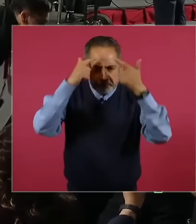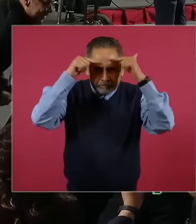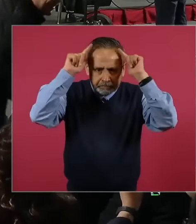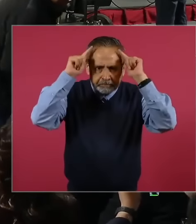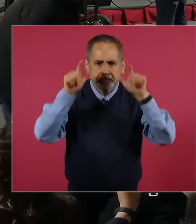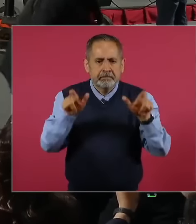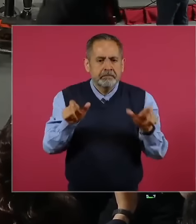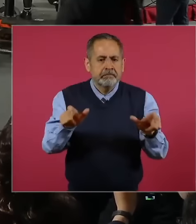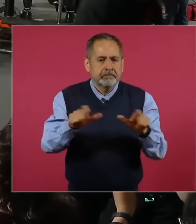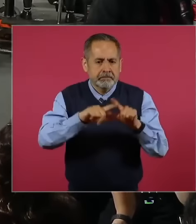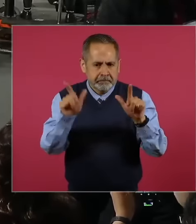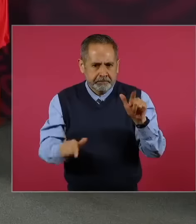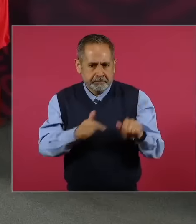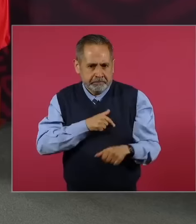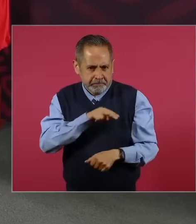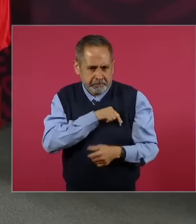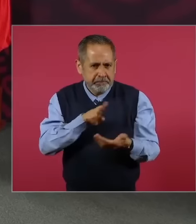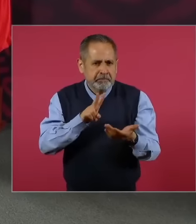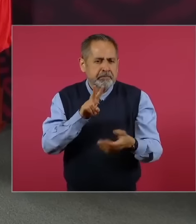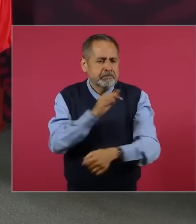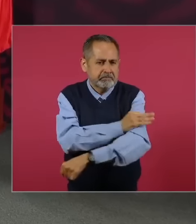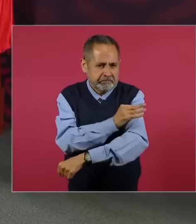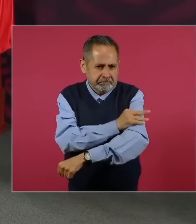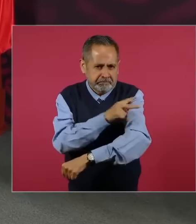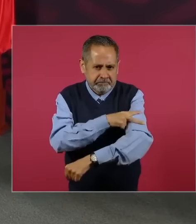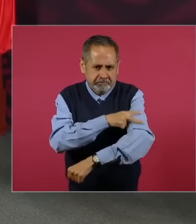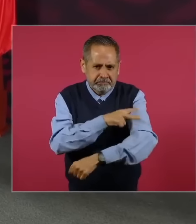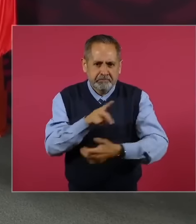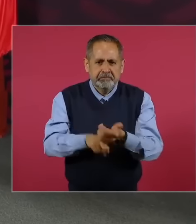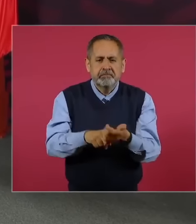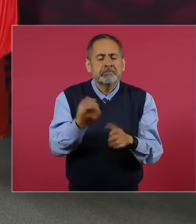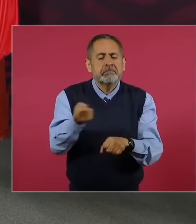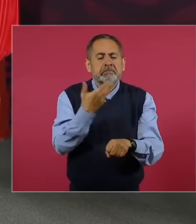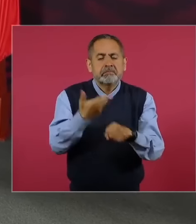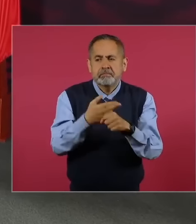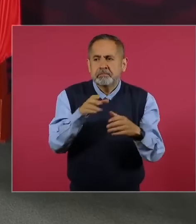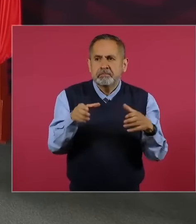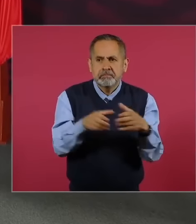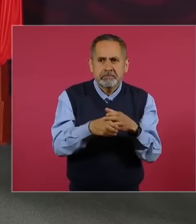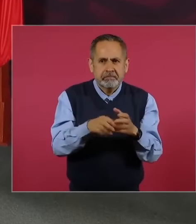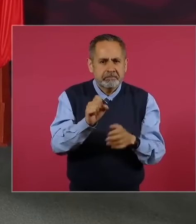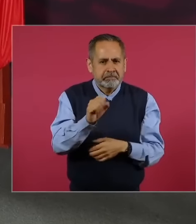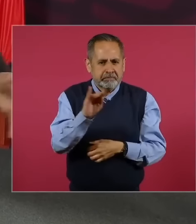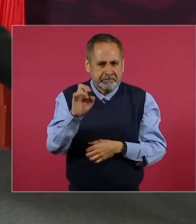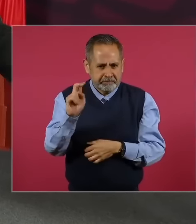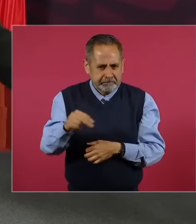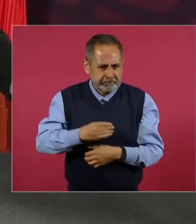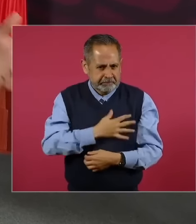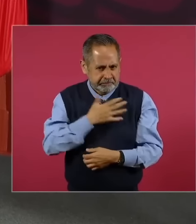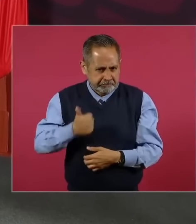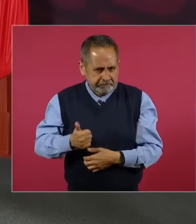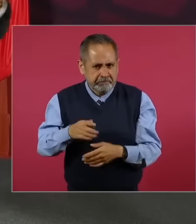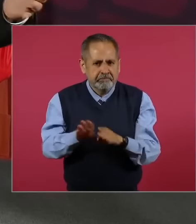Guardia Nacional, Protección Civil, la Secretaría del Bienestar.